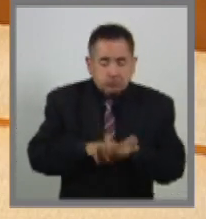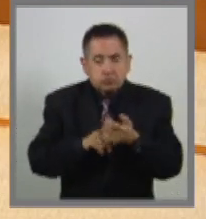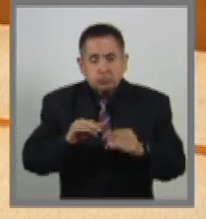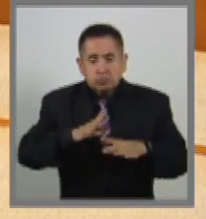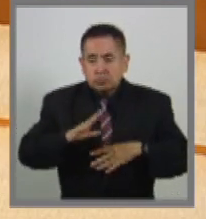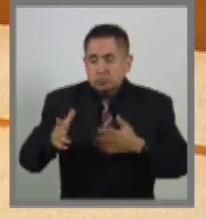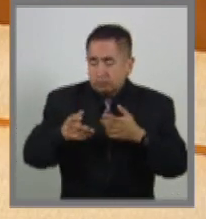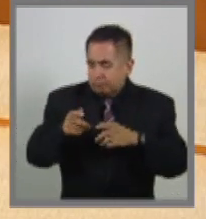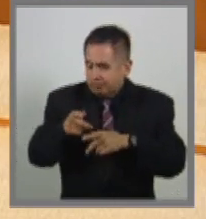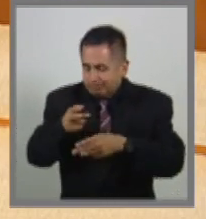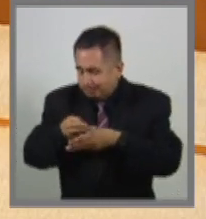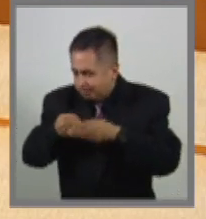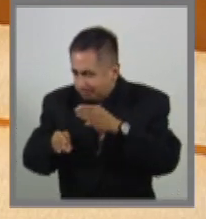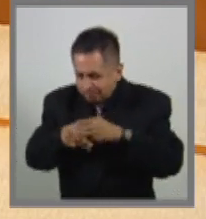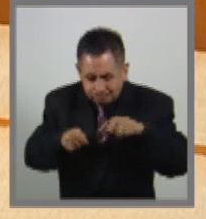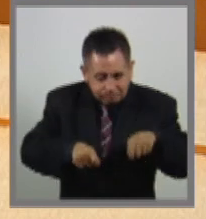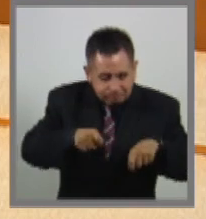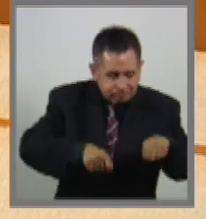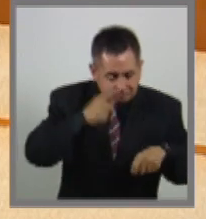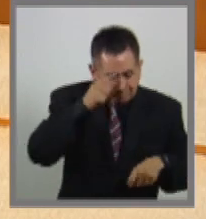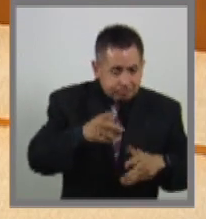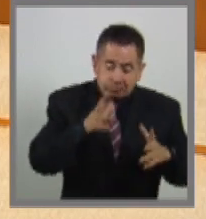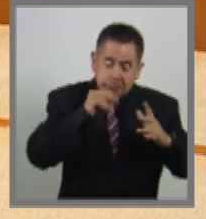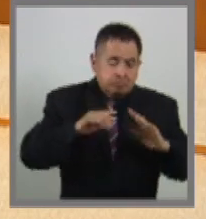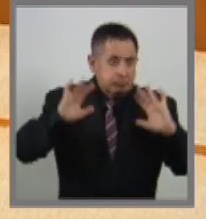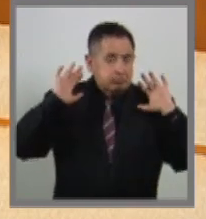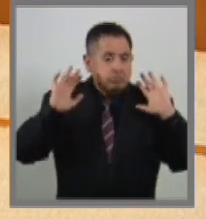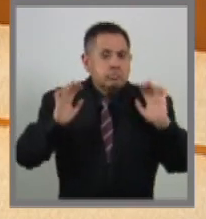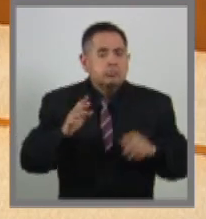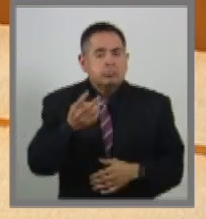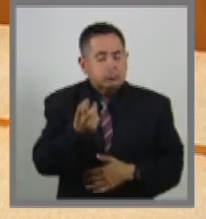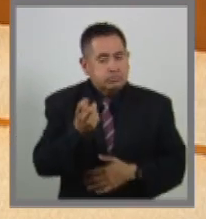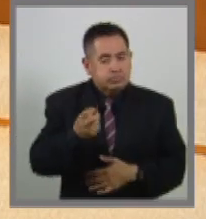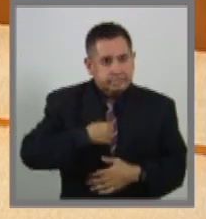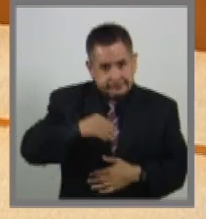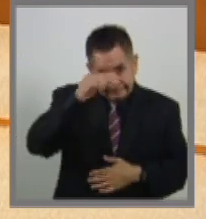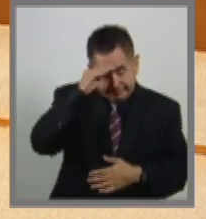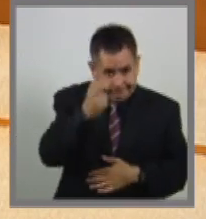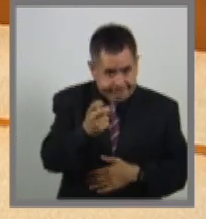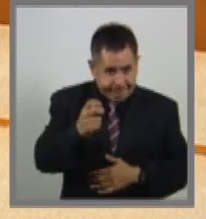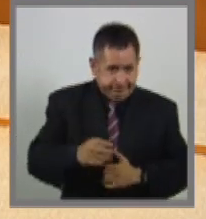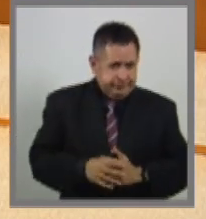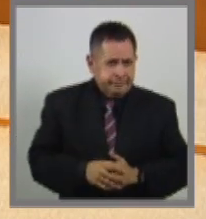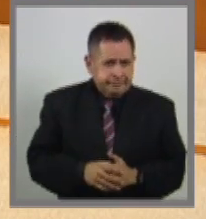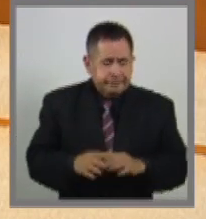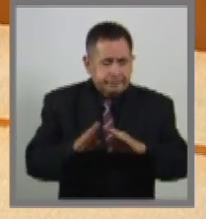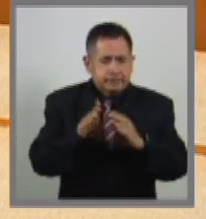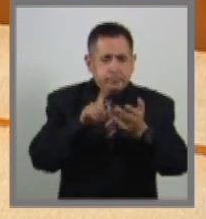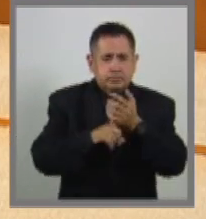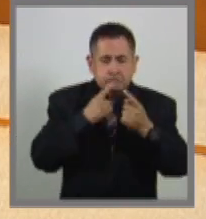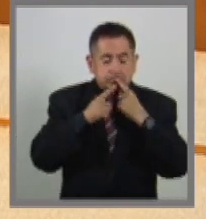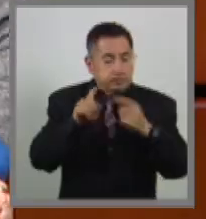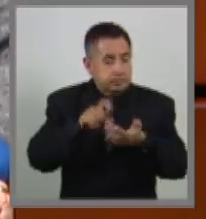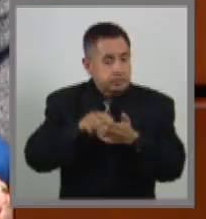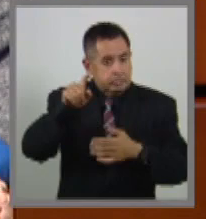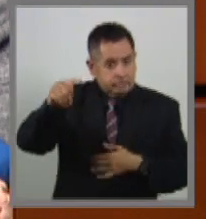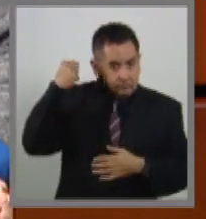los instrumental necesarios para hacerlo. Si así, miren, nada más en